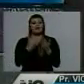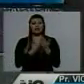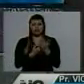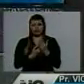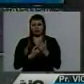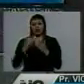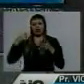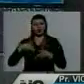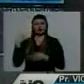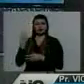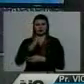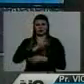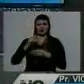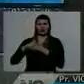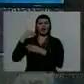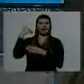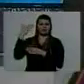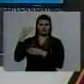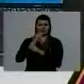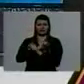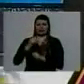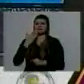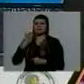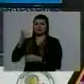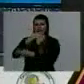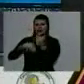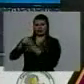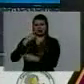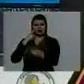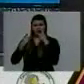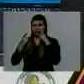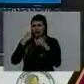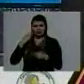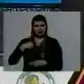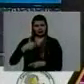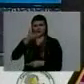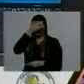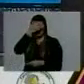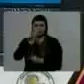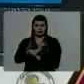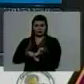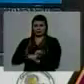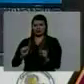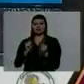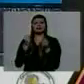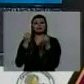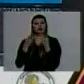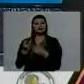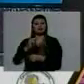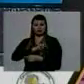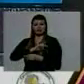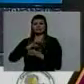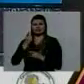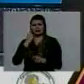todo político sabe que no se puede pedir a la sociedad una confianza ciega. Ahora, los que tienen mucha